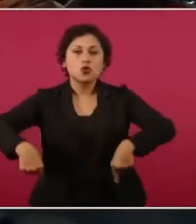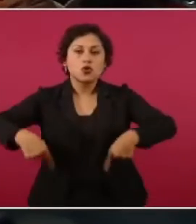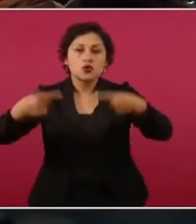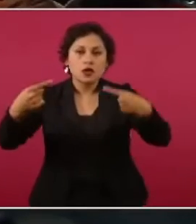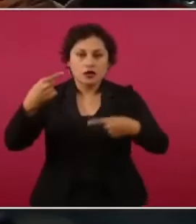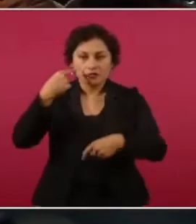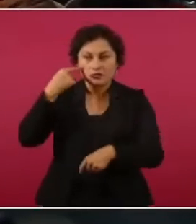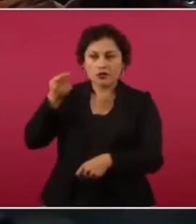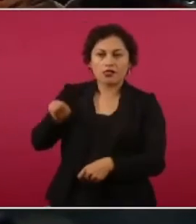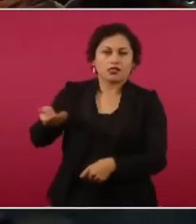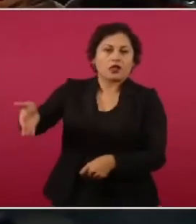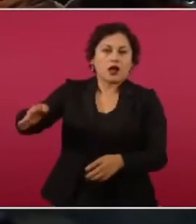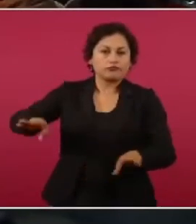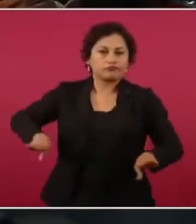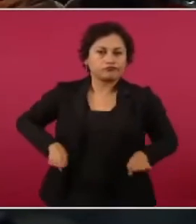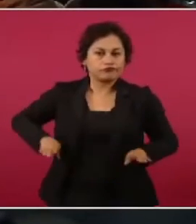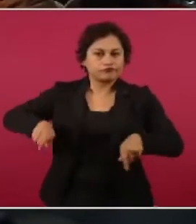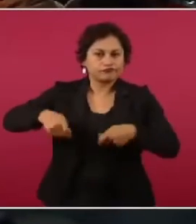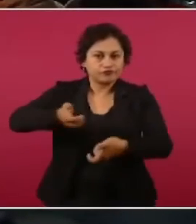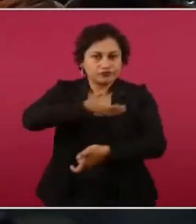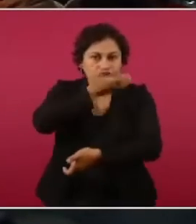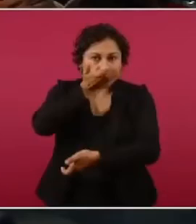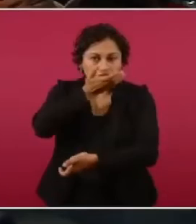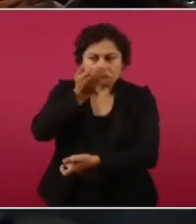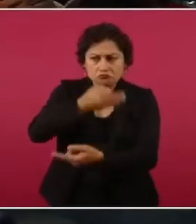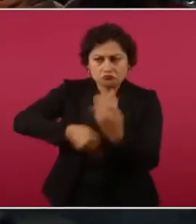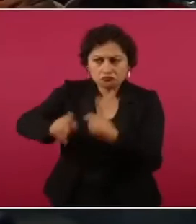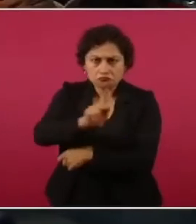en el conservadurismo, para empezar. No,